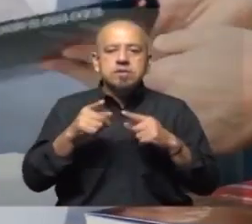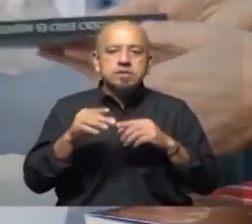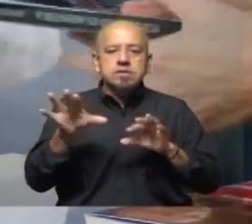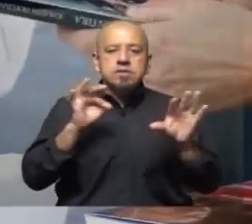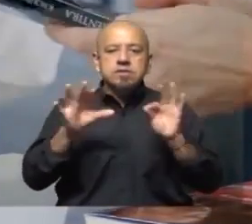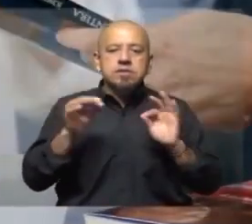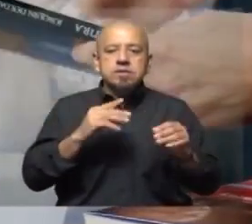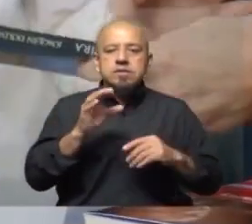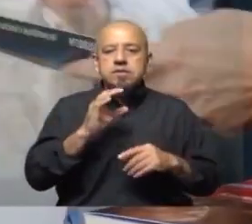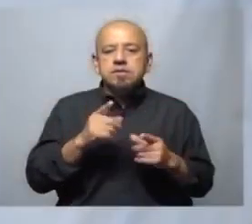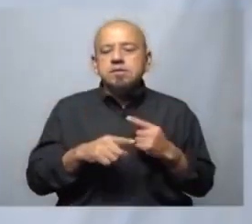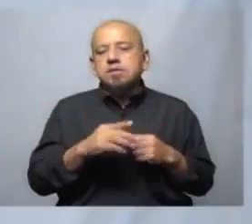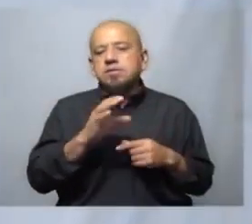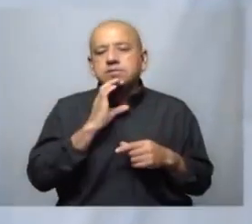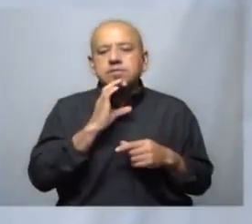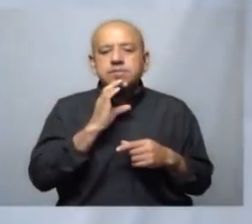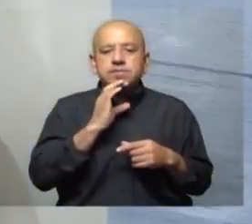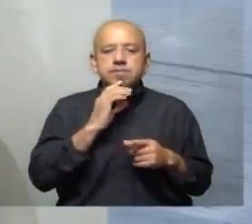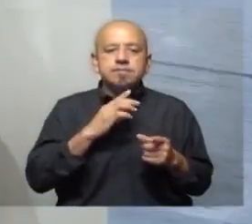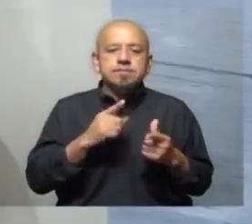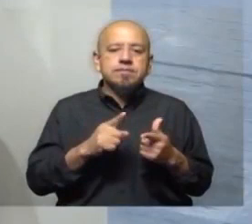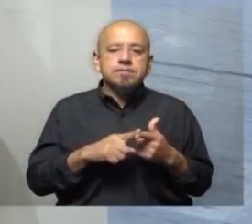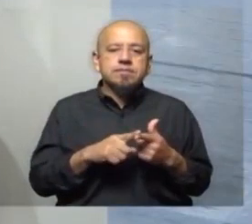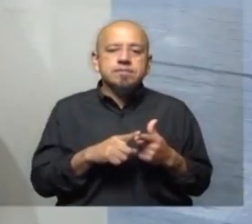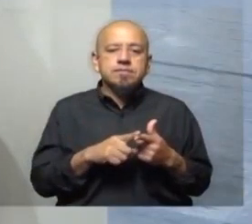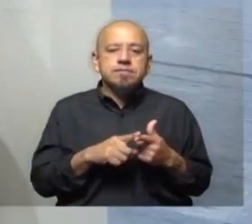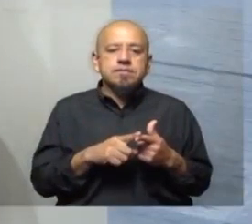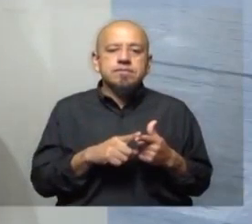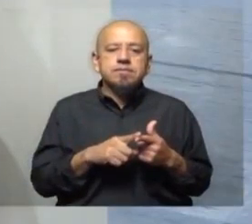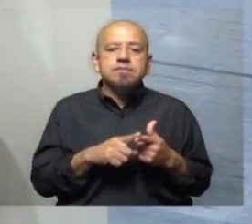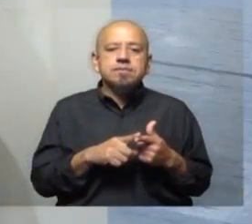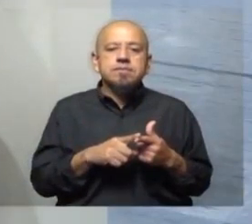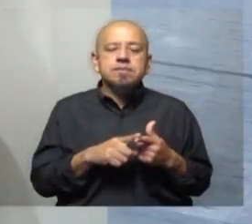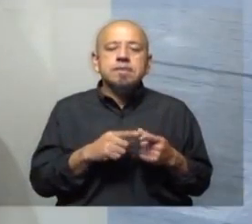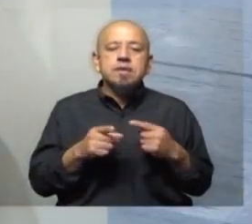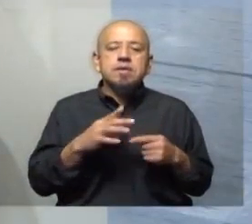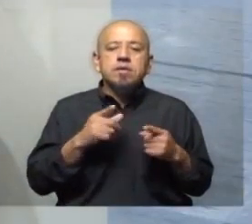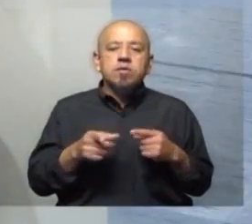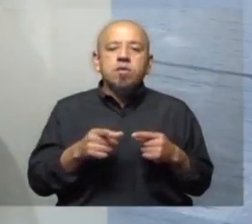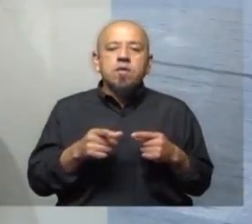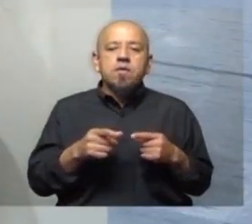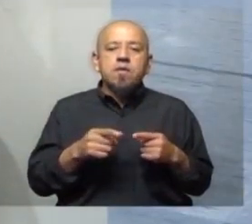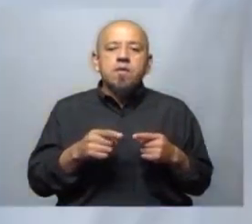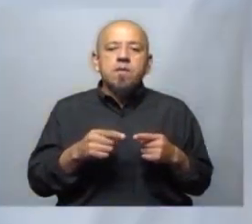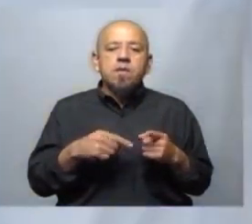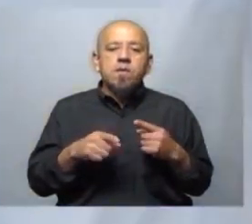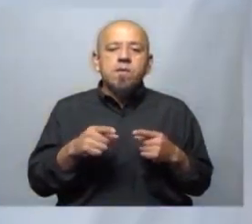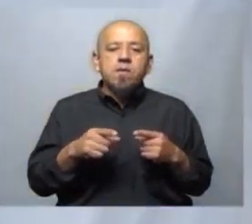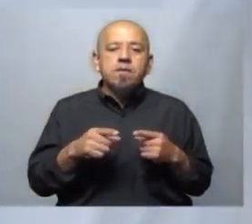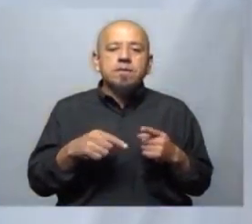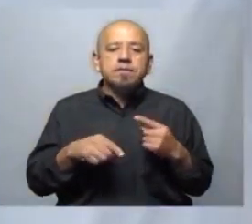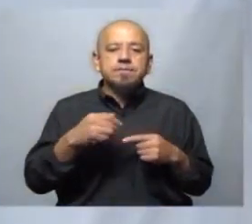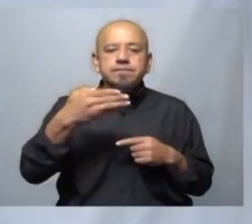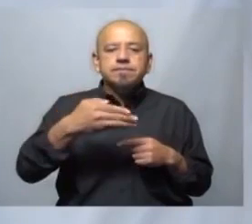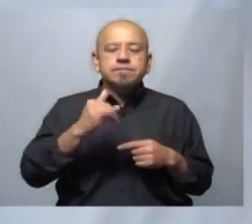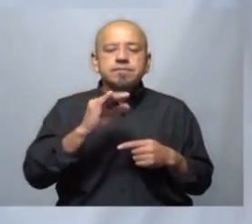las anécdotas por Dios no sé qué trabajo dan Qué trabajo impresionante está nominado no me acuerdo cómo se llama la categoría creo